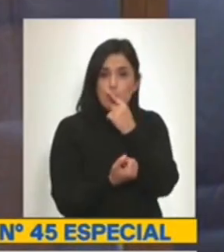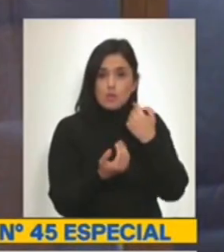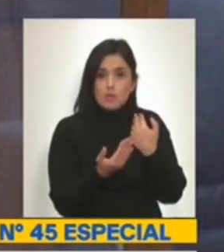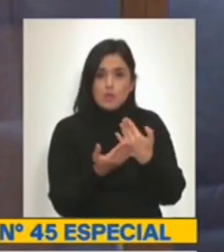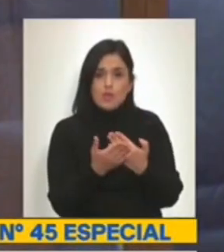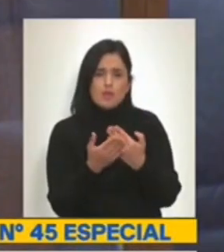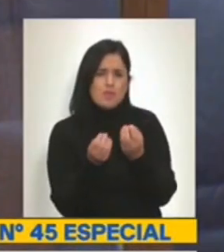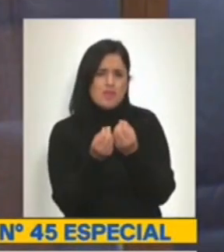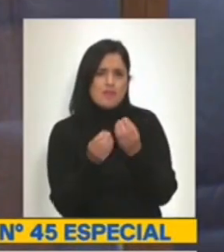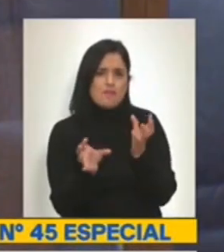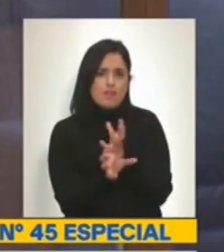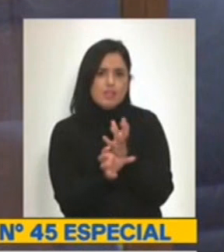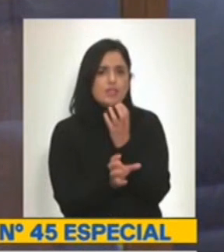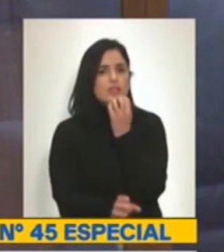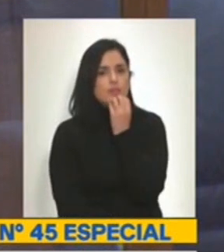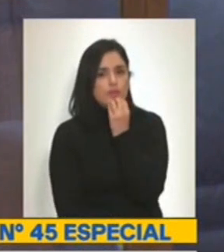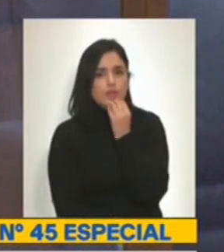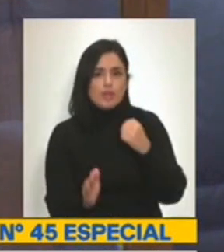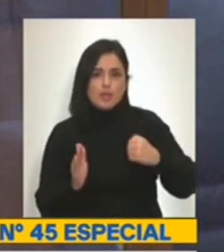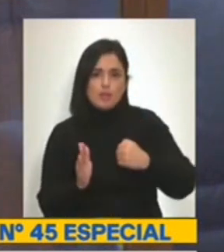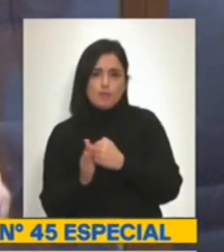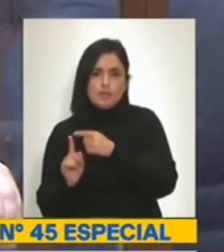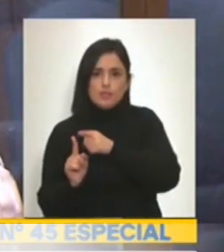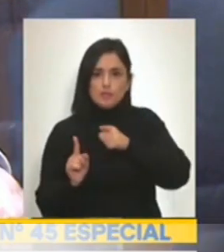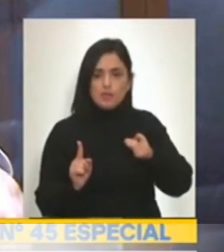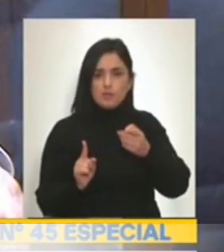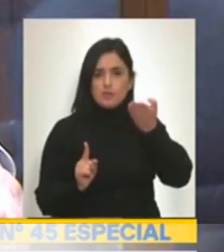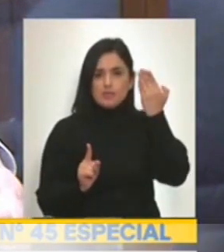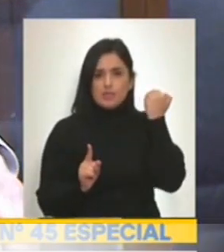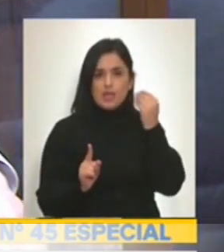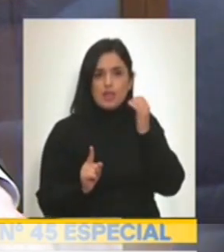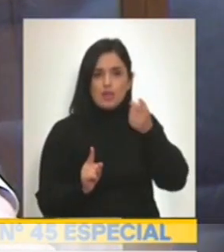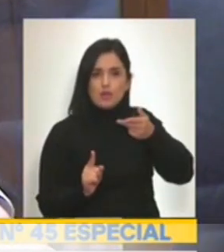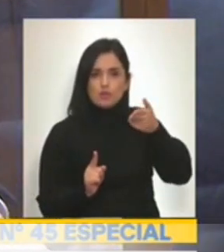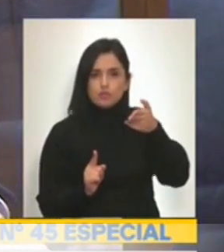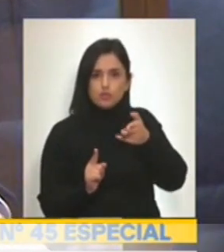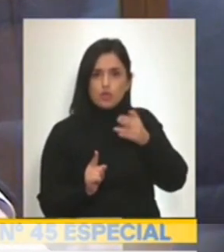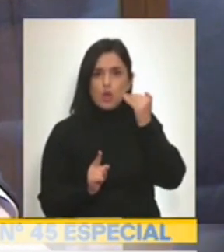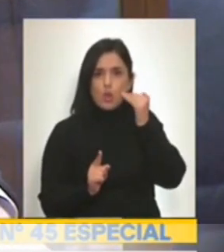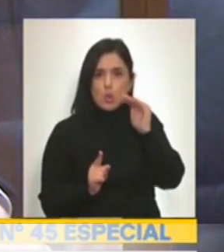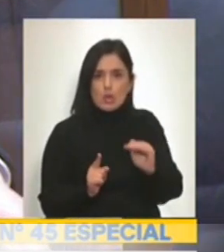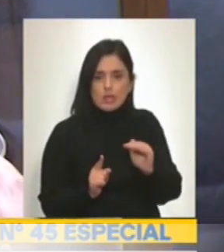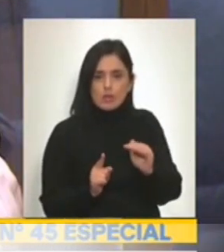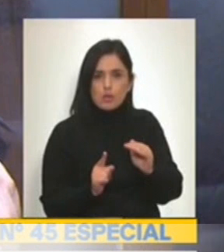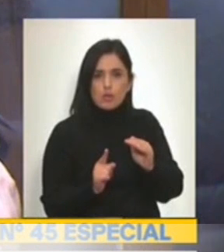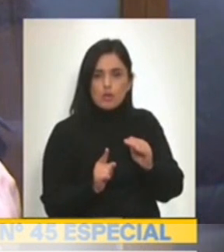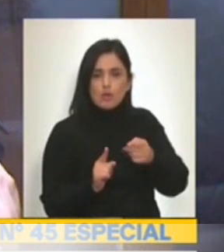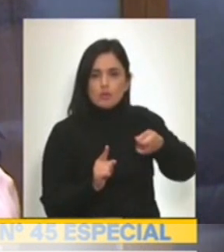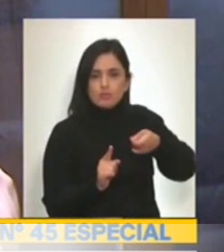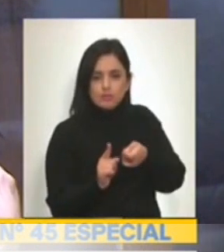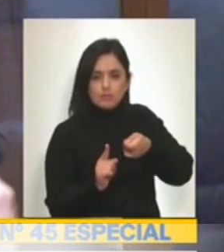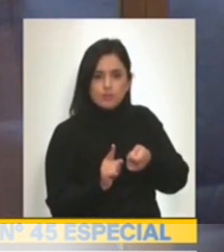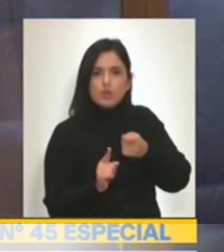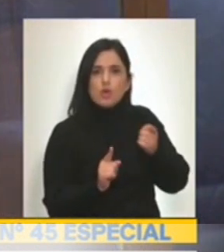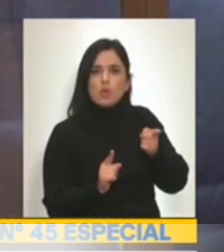de suma violencia en Antofagasta. Fin de semana pasado fue asesinado un menor de edad a machetazos por ciudadanos venezolanos. Y esto, hemos tenido